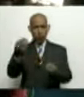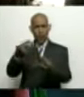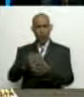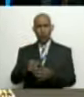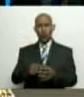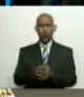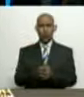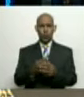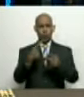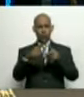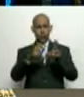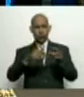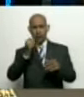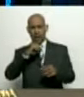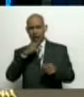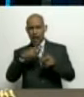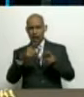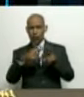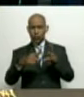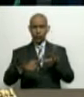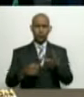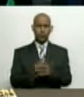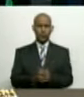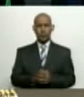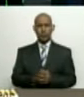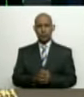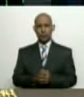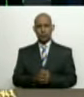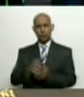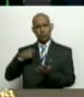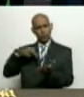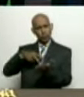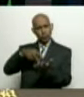globos, hice muchas cosas, pasé por el